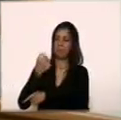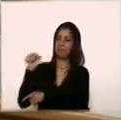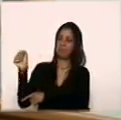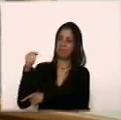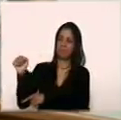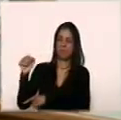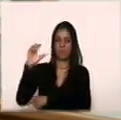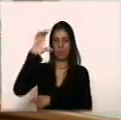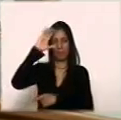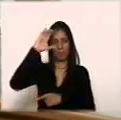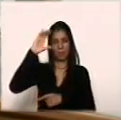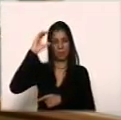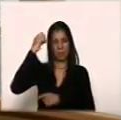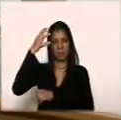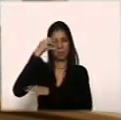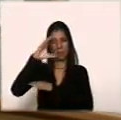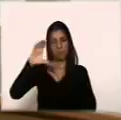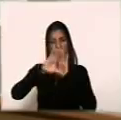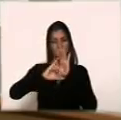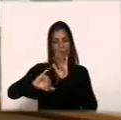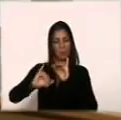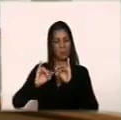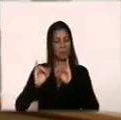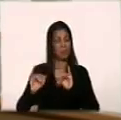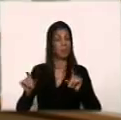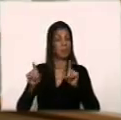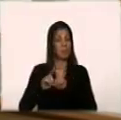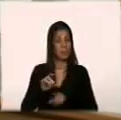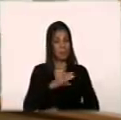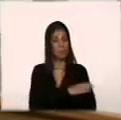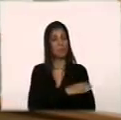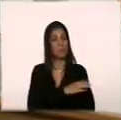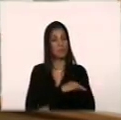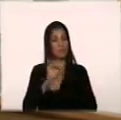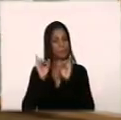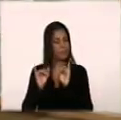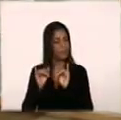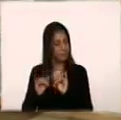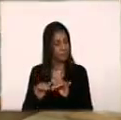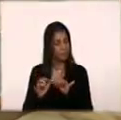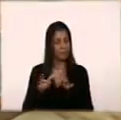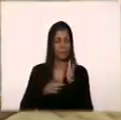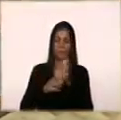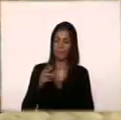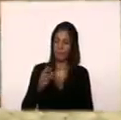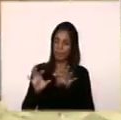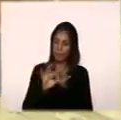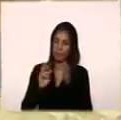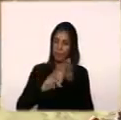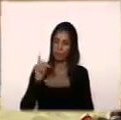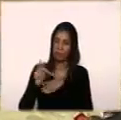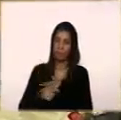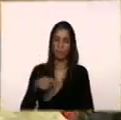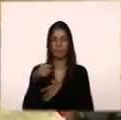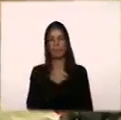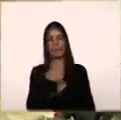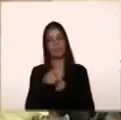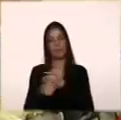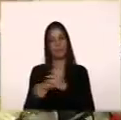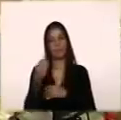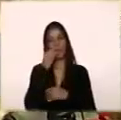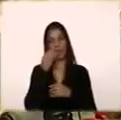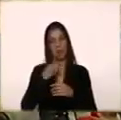Nacional Constituyente. En la misma línea de acción golpista que siempre han estado, en la misma línea de ataque al pueblo en que siempre han